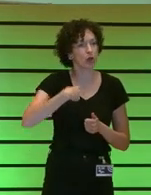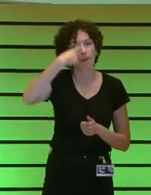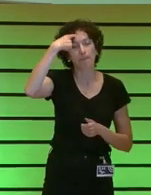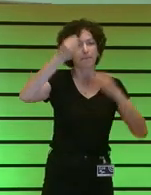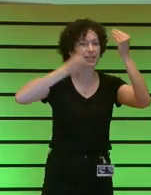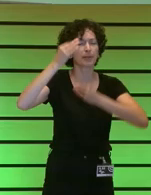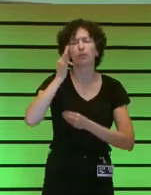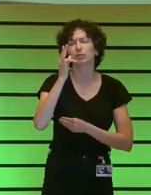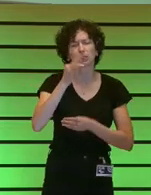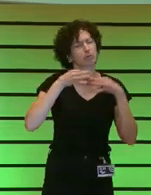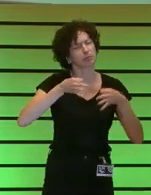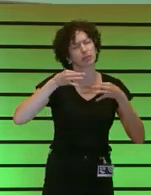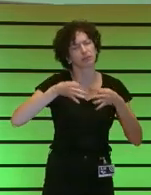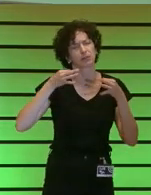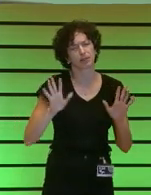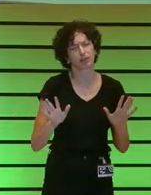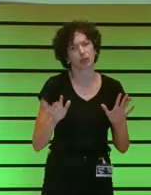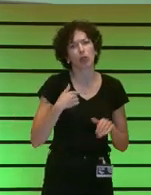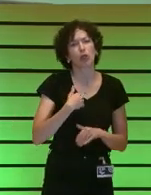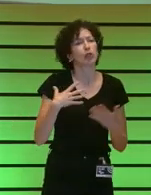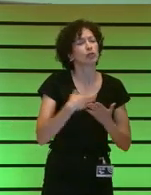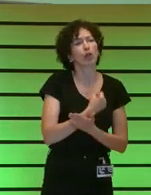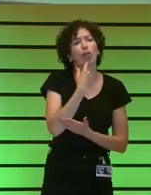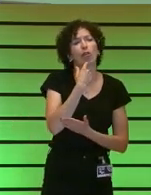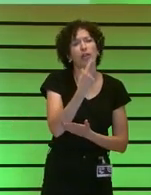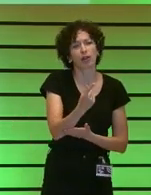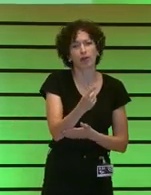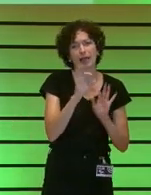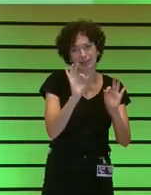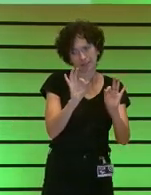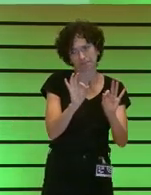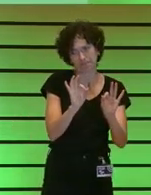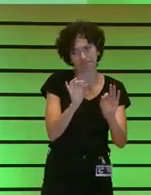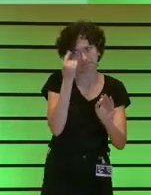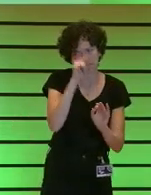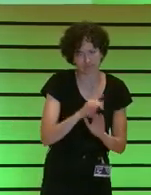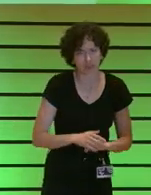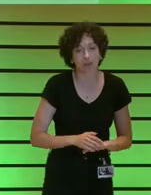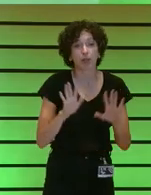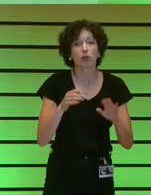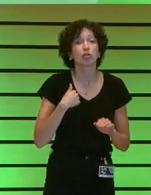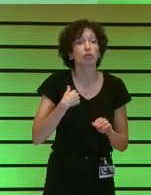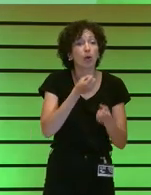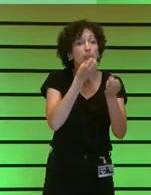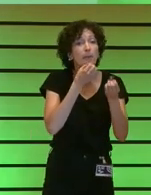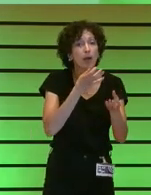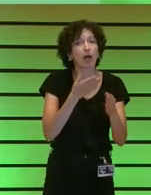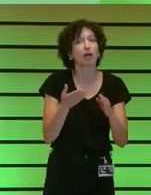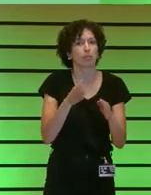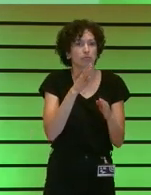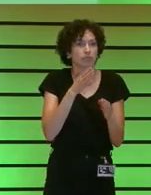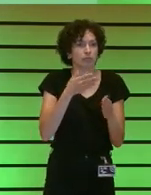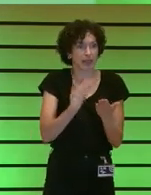por lo tanto todo lo que diga lo ponéis en ese con ese filtro vale pero lo digo con datos Y con motivos